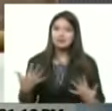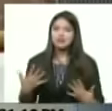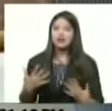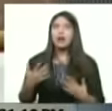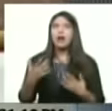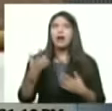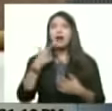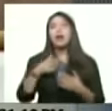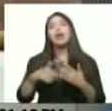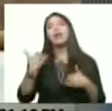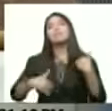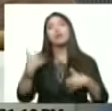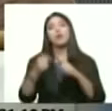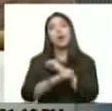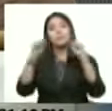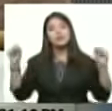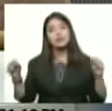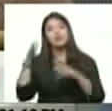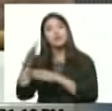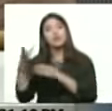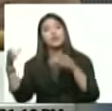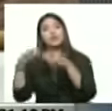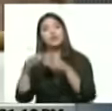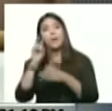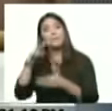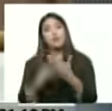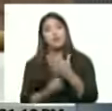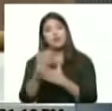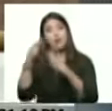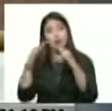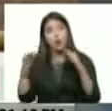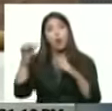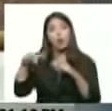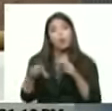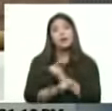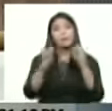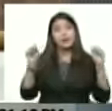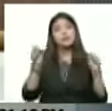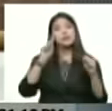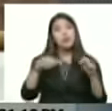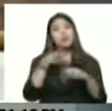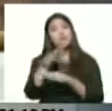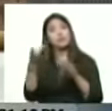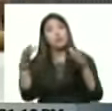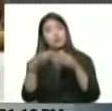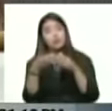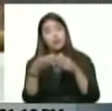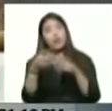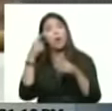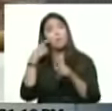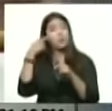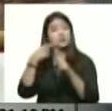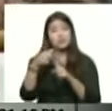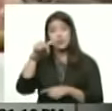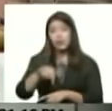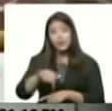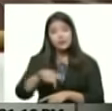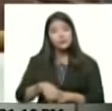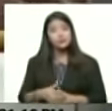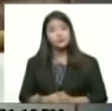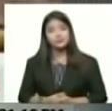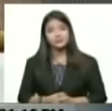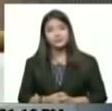El miércoles en la mañana tuvimos una reunión en Miraflores. Esta mañana tuvimos una reunión porque una de las cosas muy positivas es